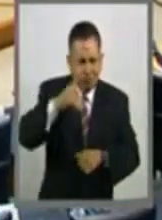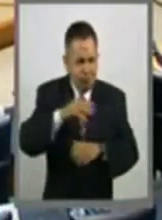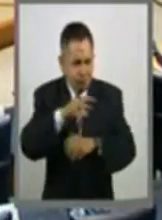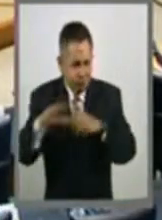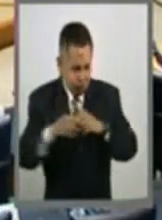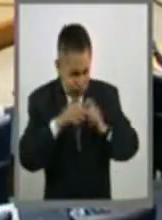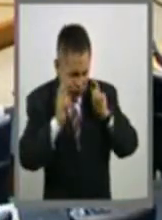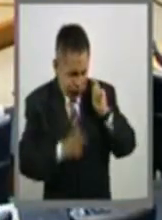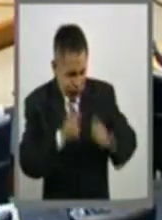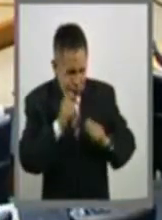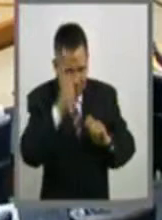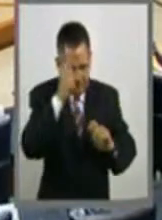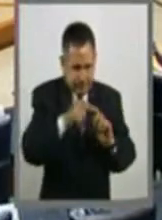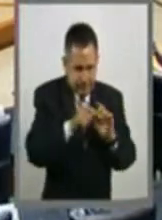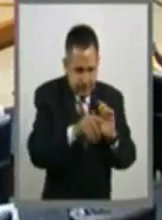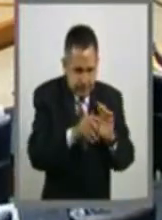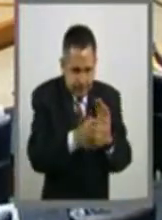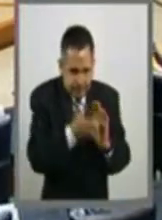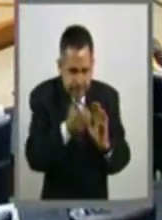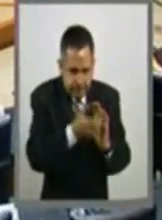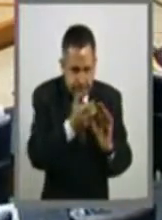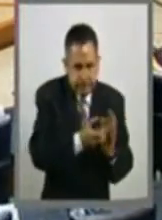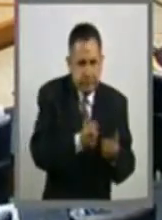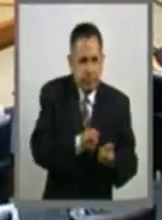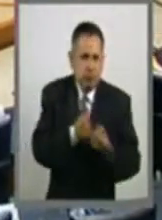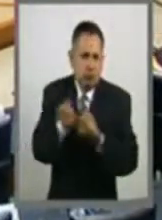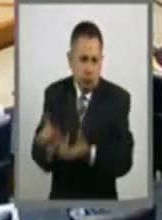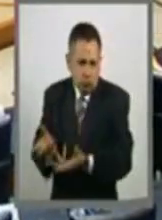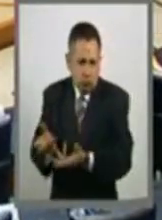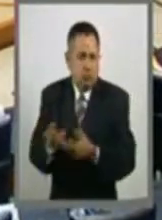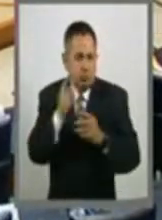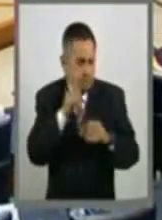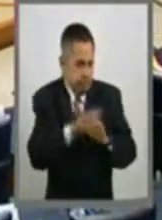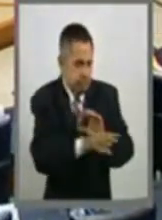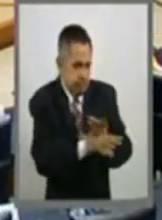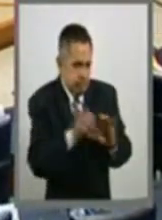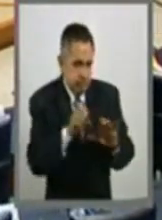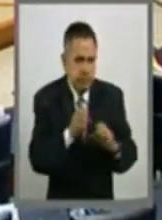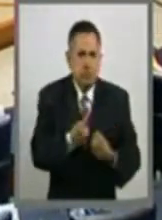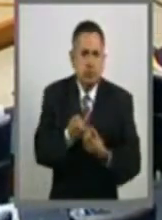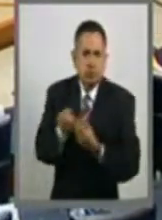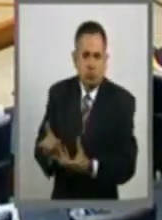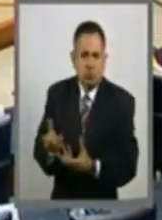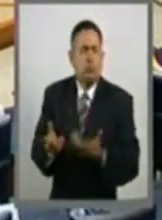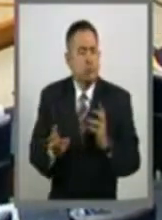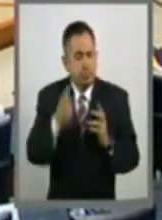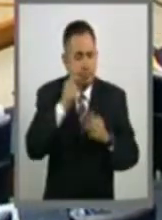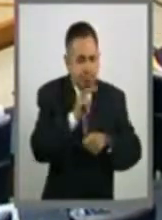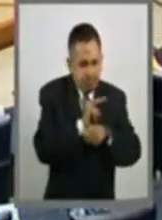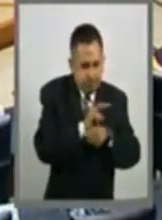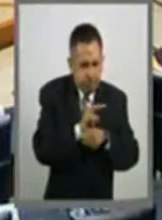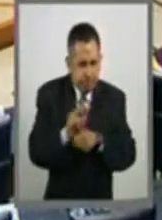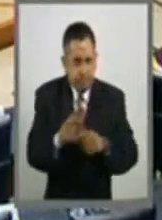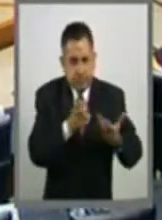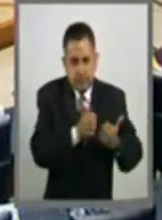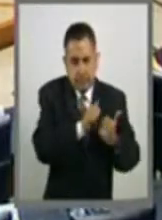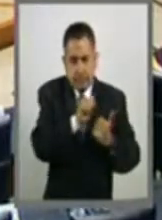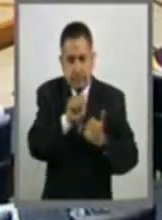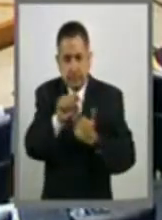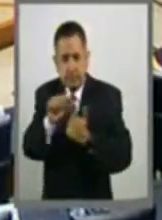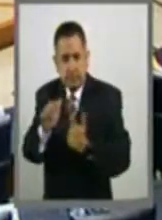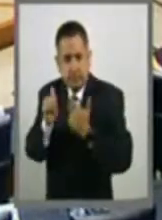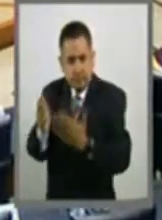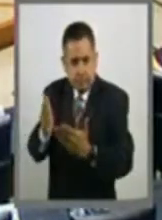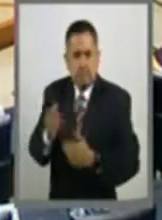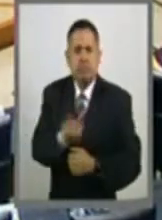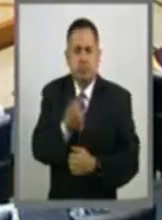y especializado primero para ubicar al donador, vigilar el traslado y lograr la entrega del